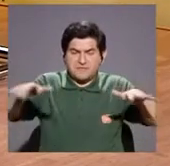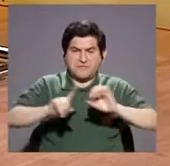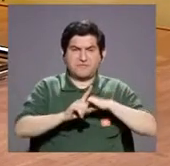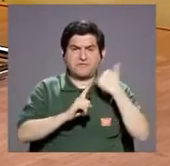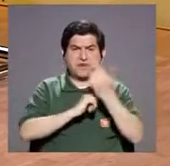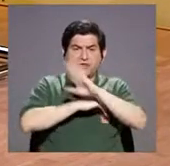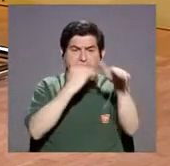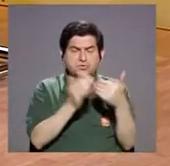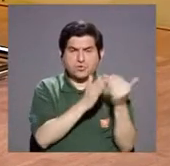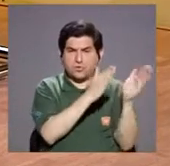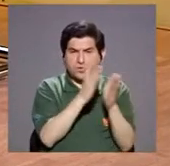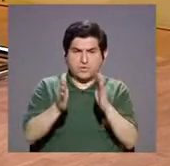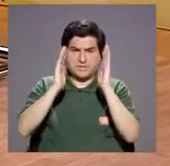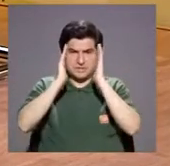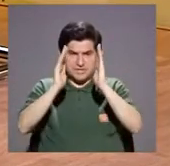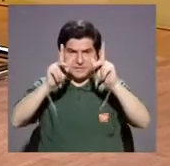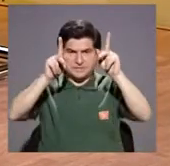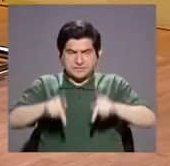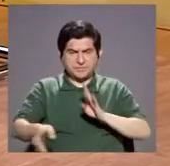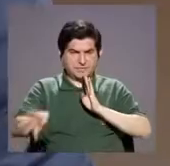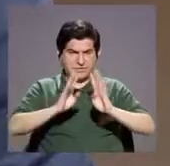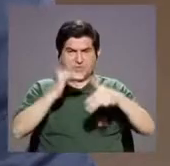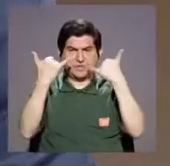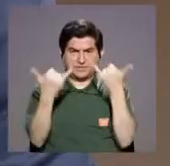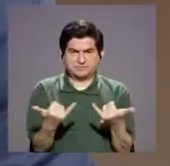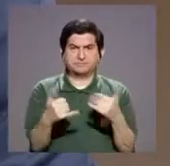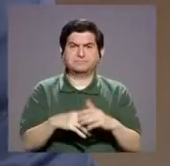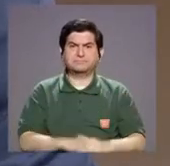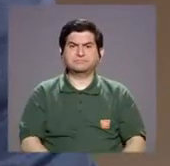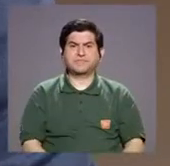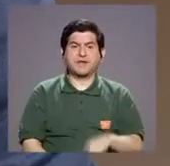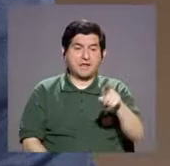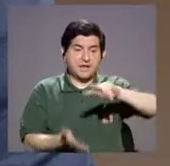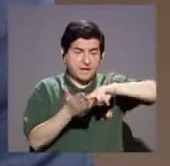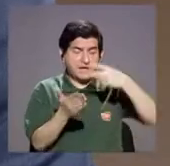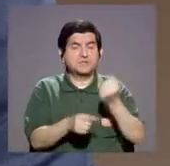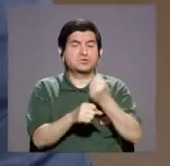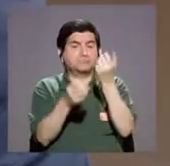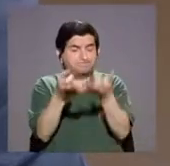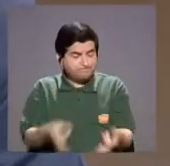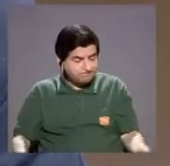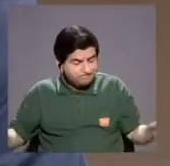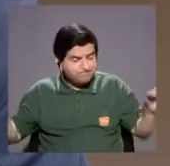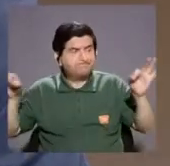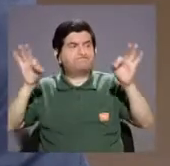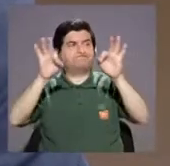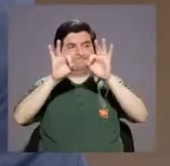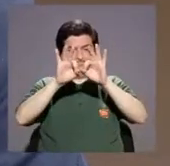están preparadas para las audiencias a las que les estamos hablando eso se convirtió en una labor fundamental